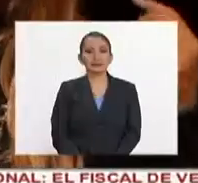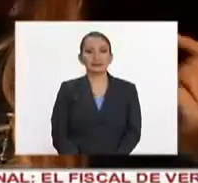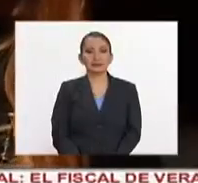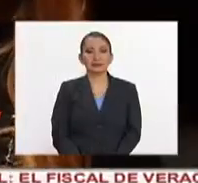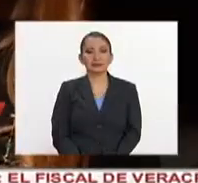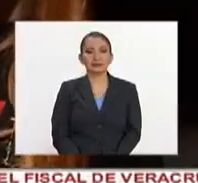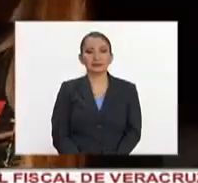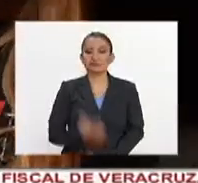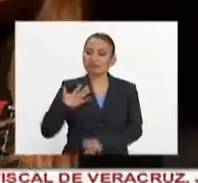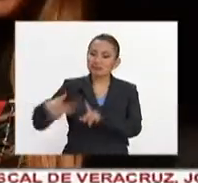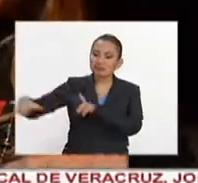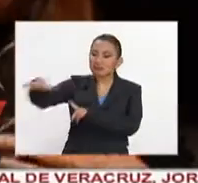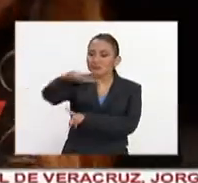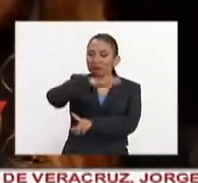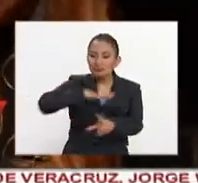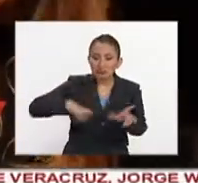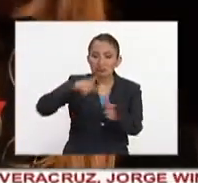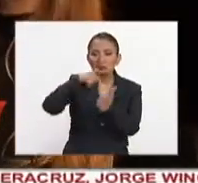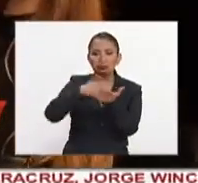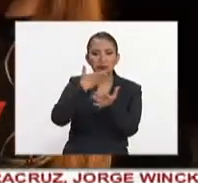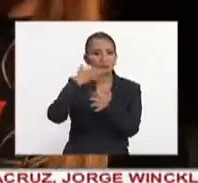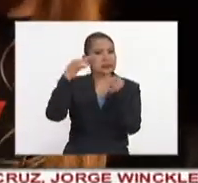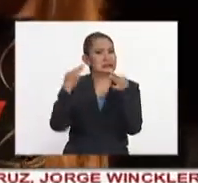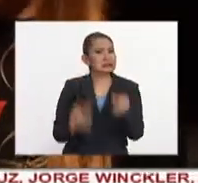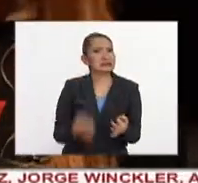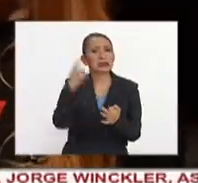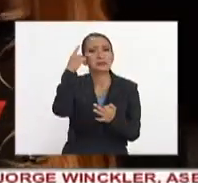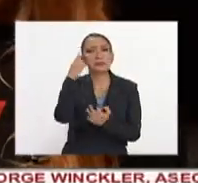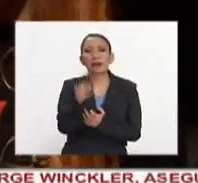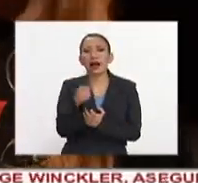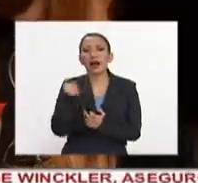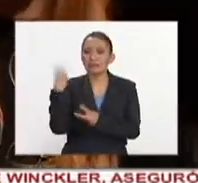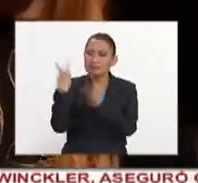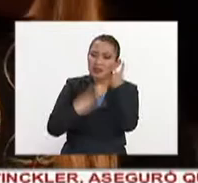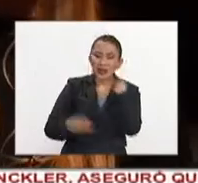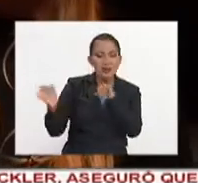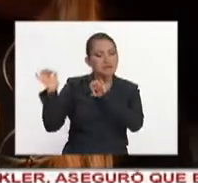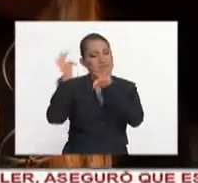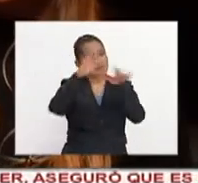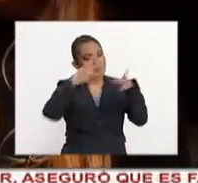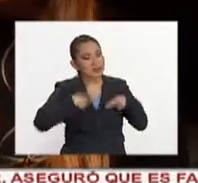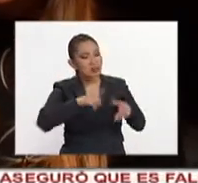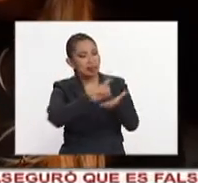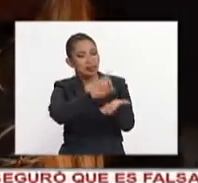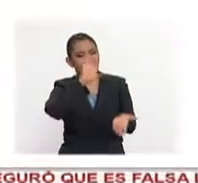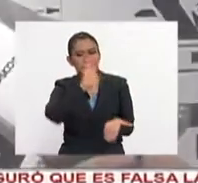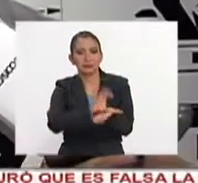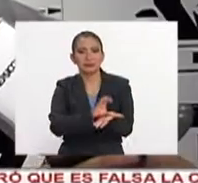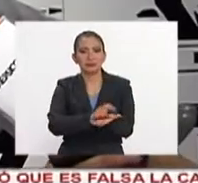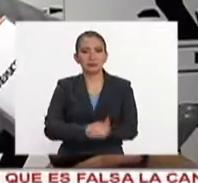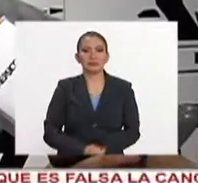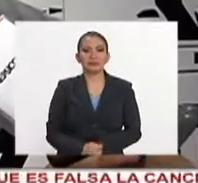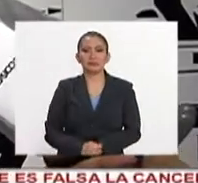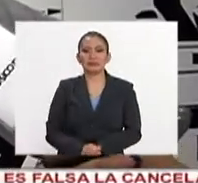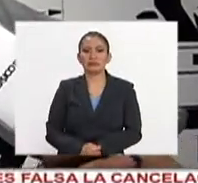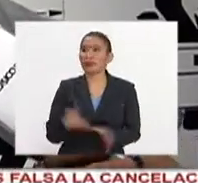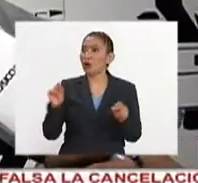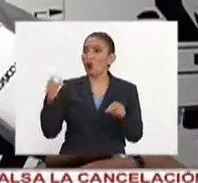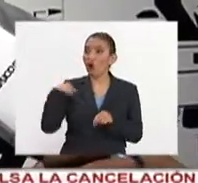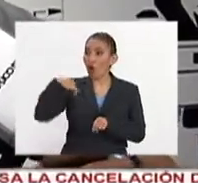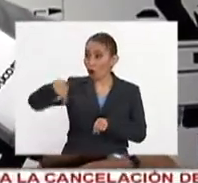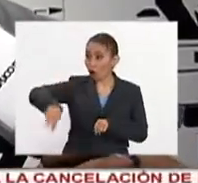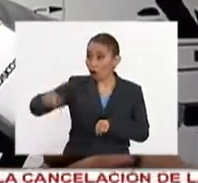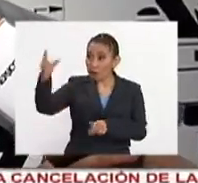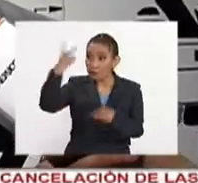Somos un espacio adecuado para que vengan personas con discapacidad. No, hoy que